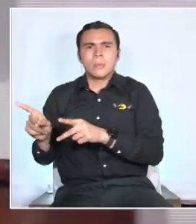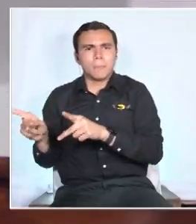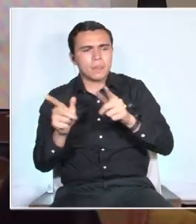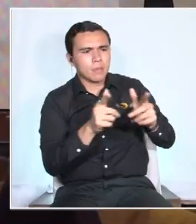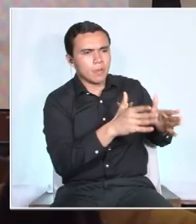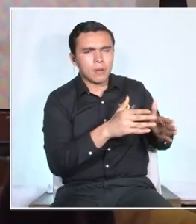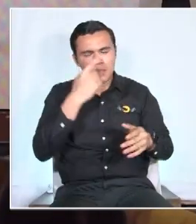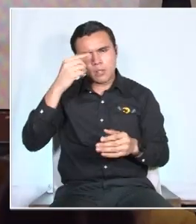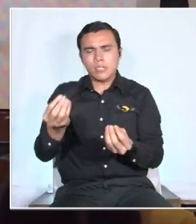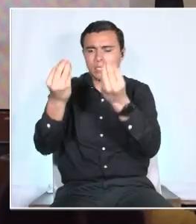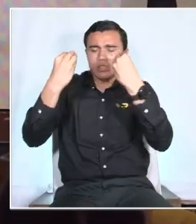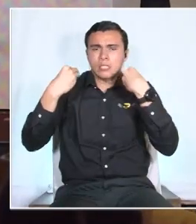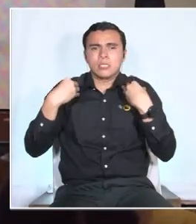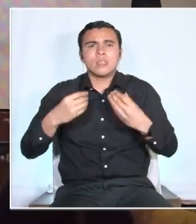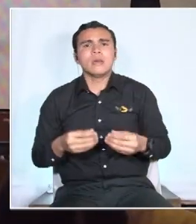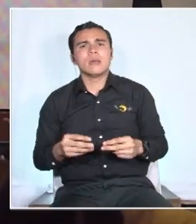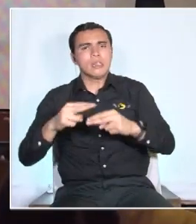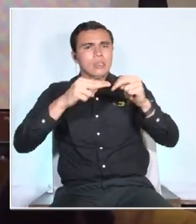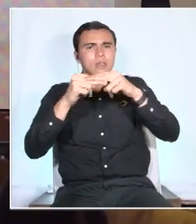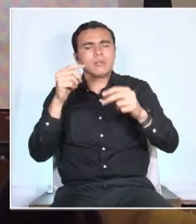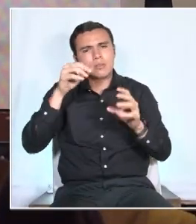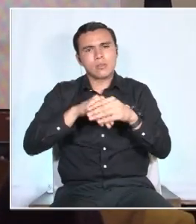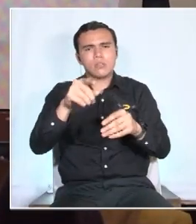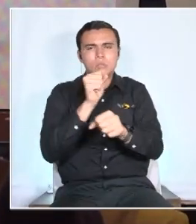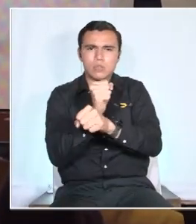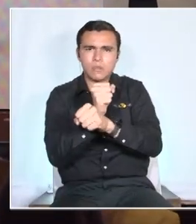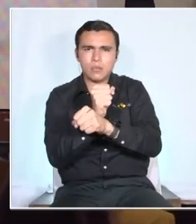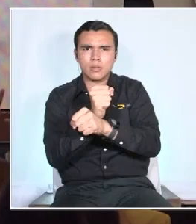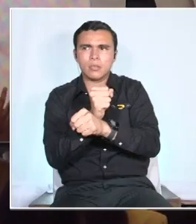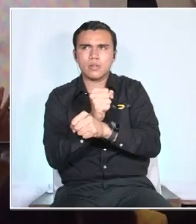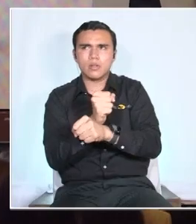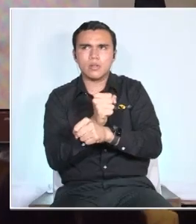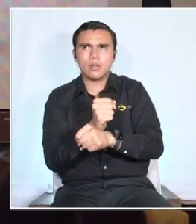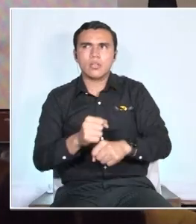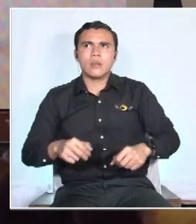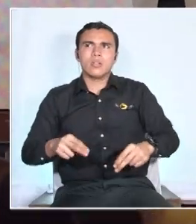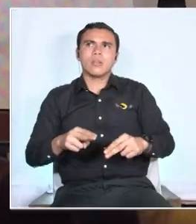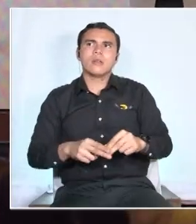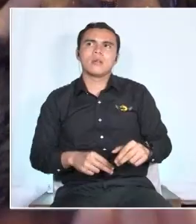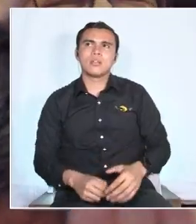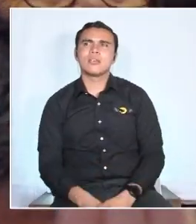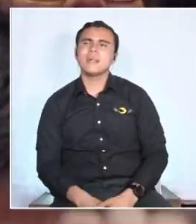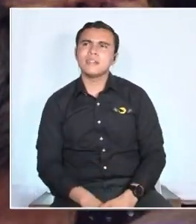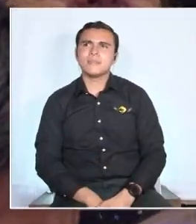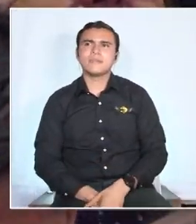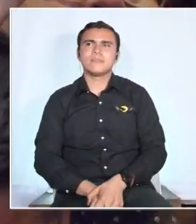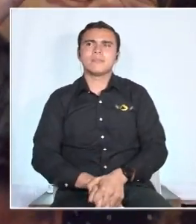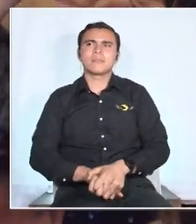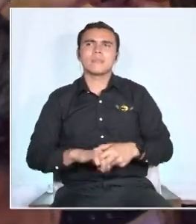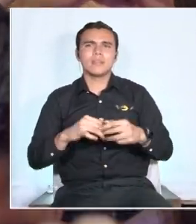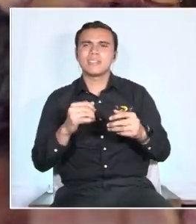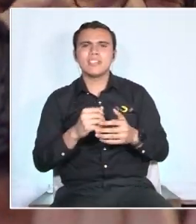recibir ese incremento en tu negocio. Prepárate a recibir lo que has